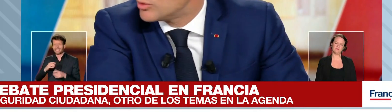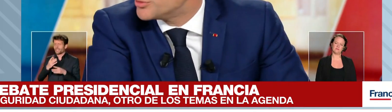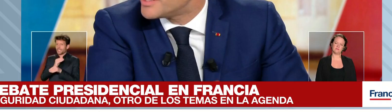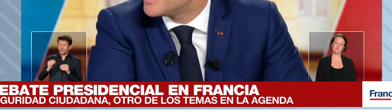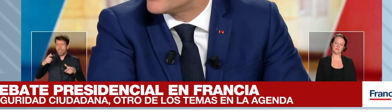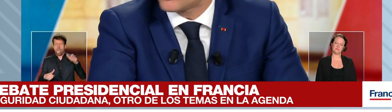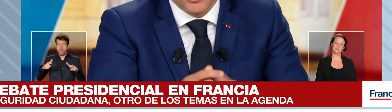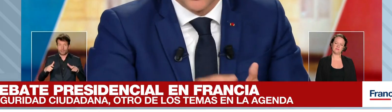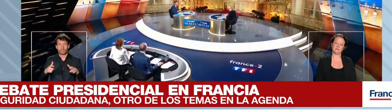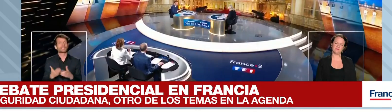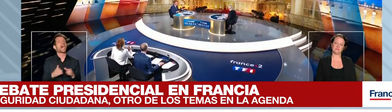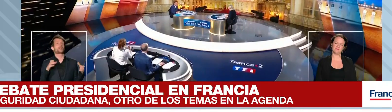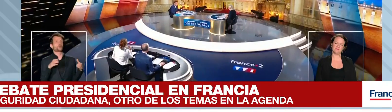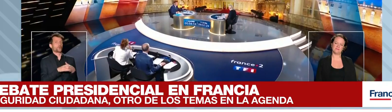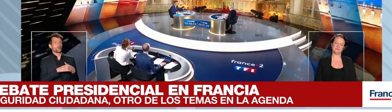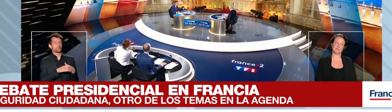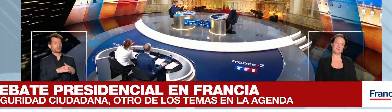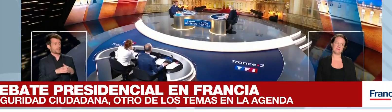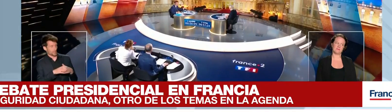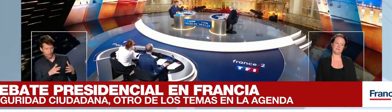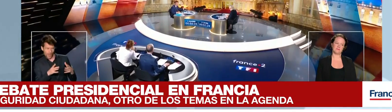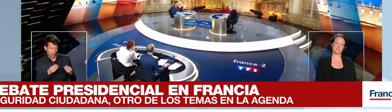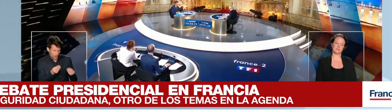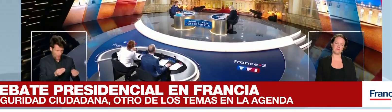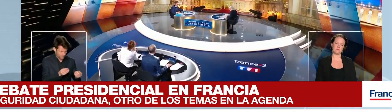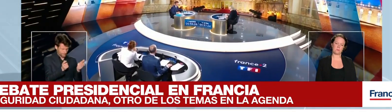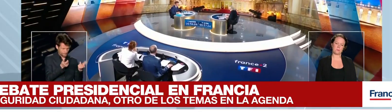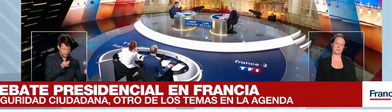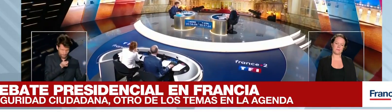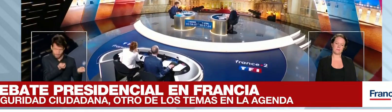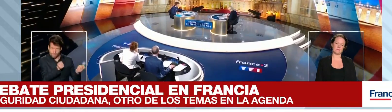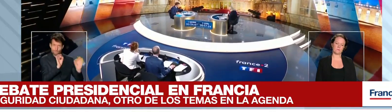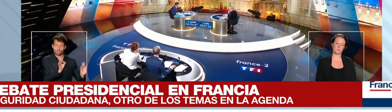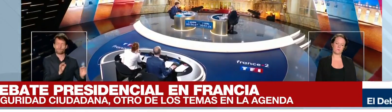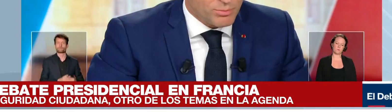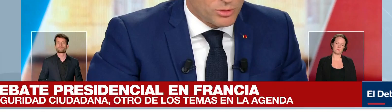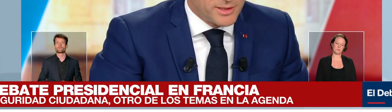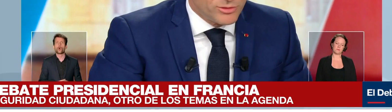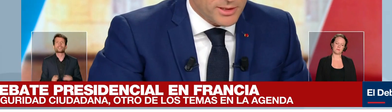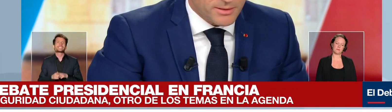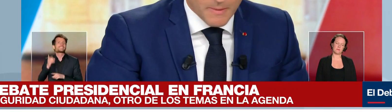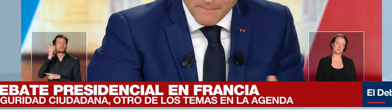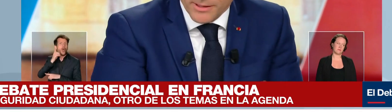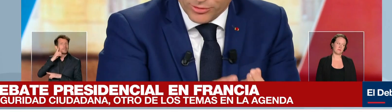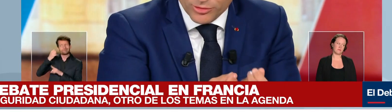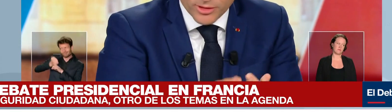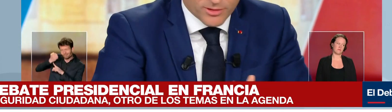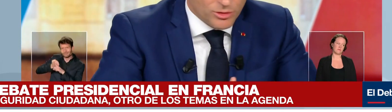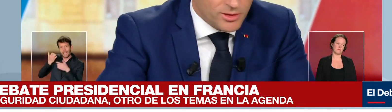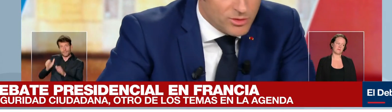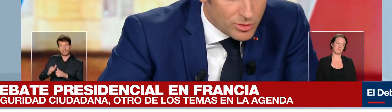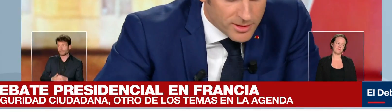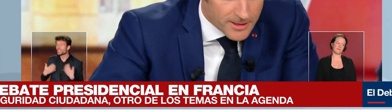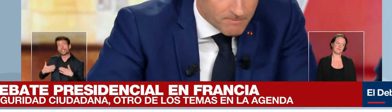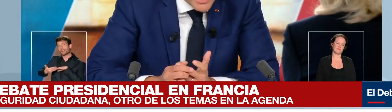estas brigadas tendrán un rol de estabilización, de lucha contra los estupefacientes, que tiene que seguir siendo una prioridad y ha sido reforzada